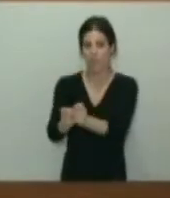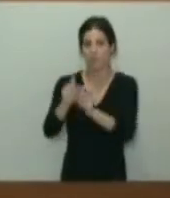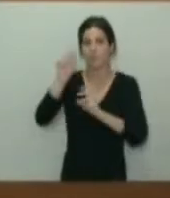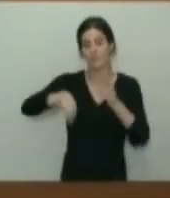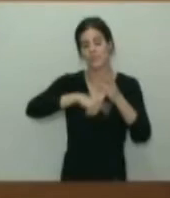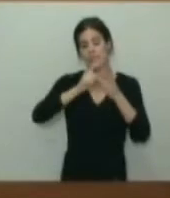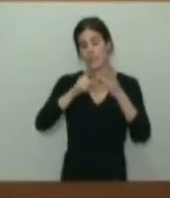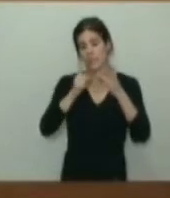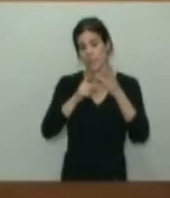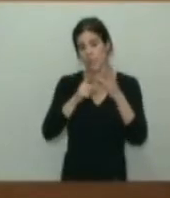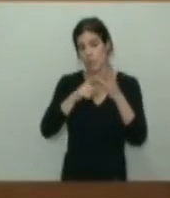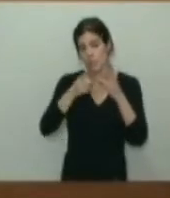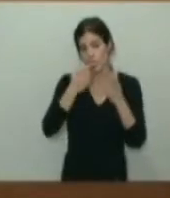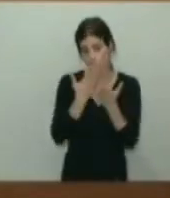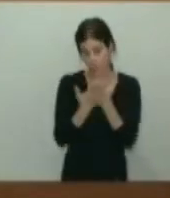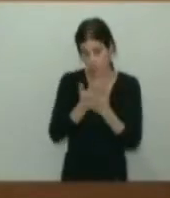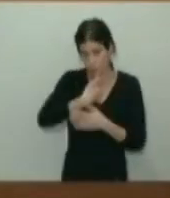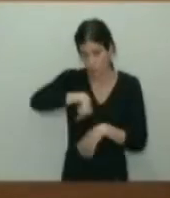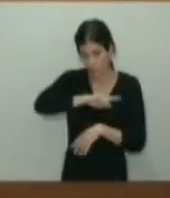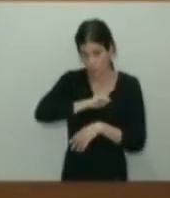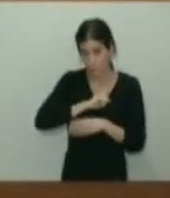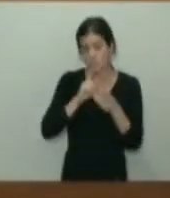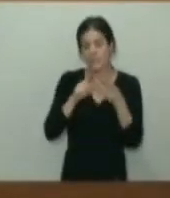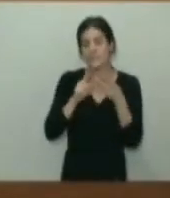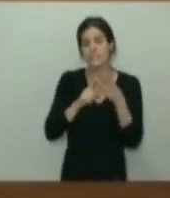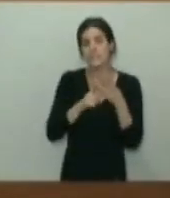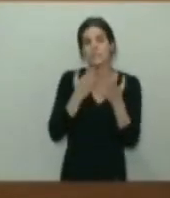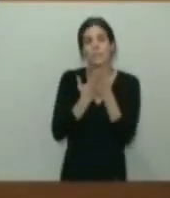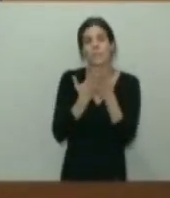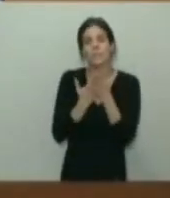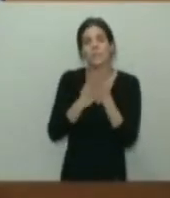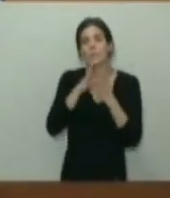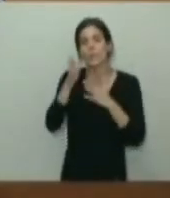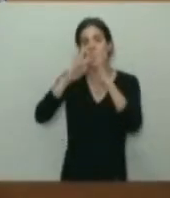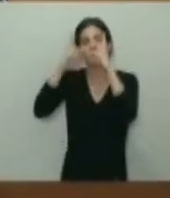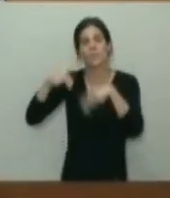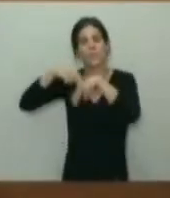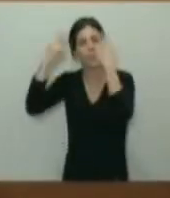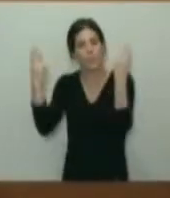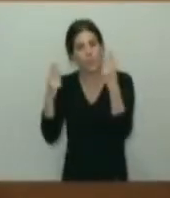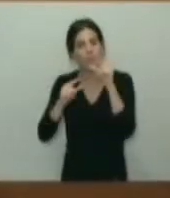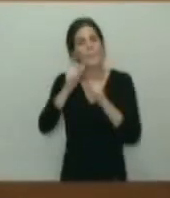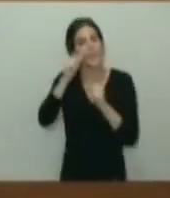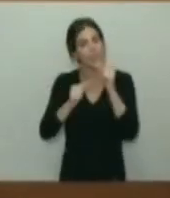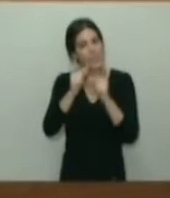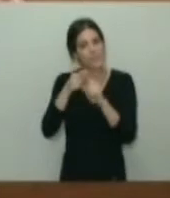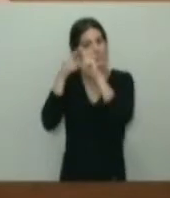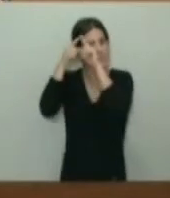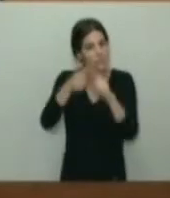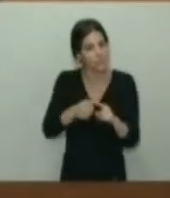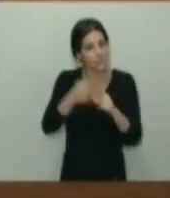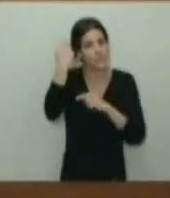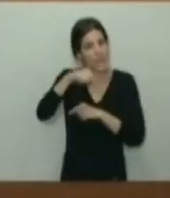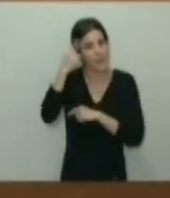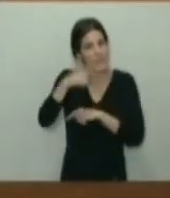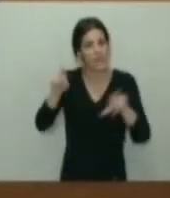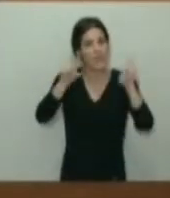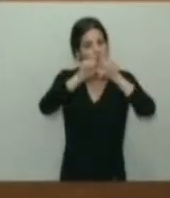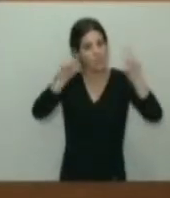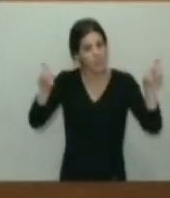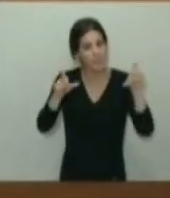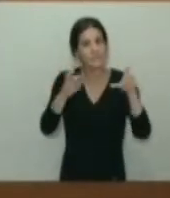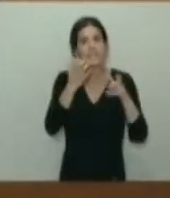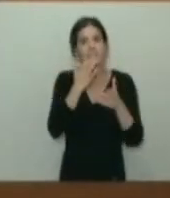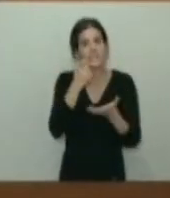proposición también es una propuesta para que la Administración articule medidas que permitan conocer cuándo las empresas contratadas realizan los pagos a sus